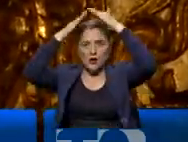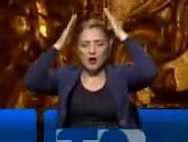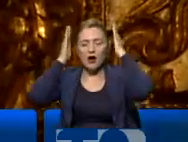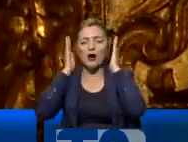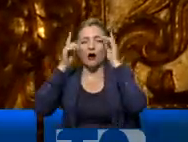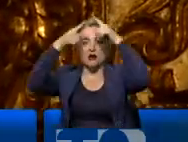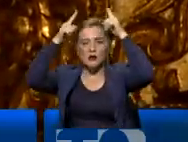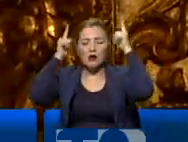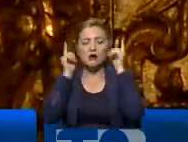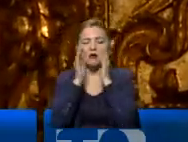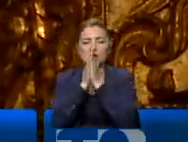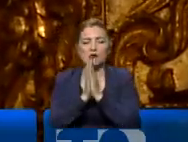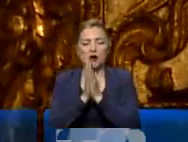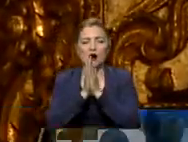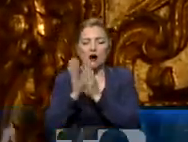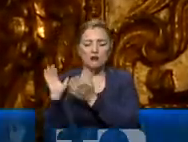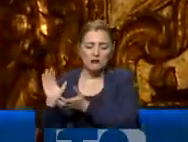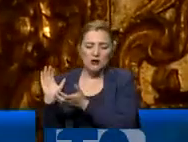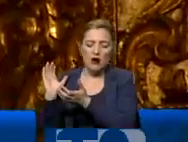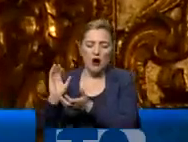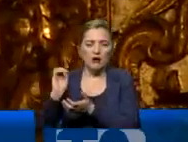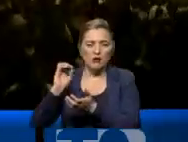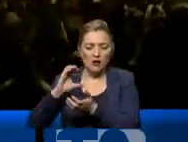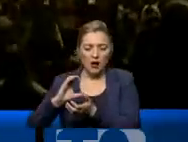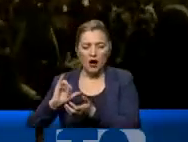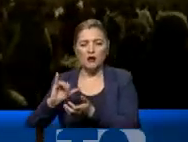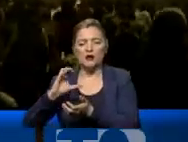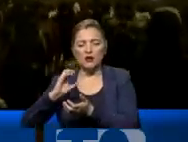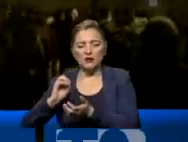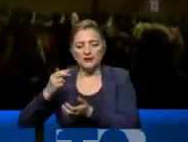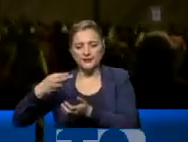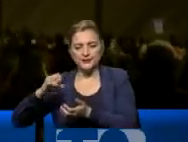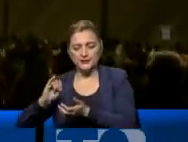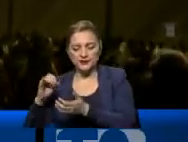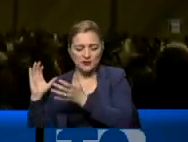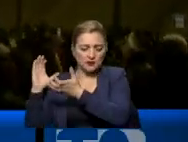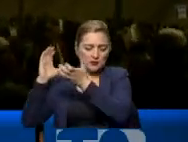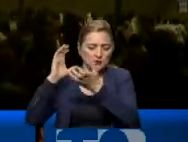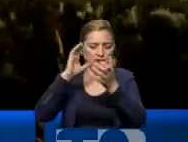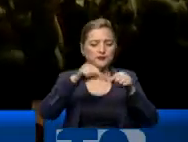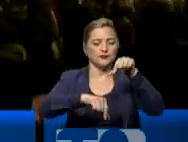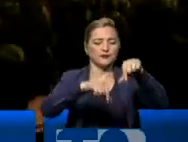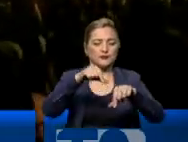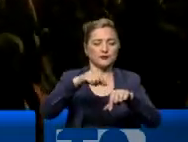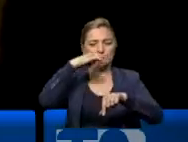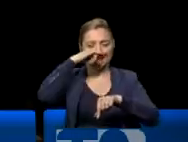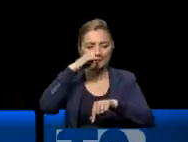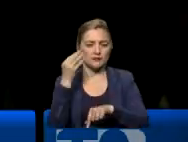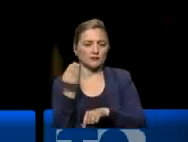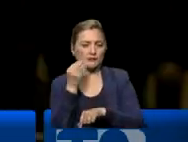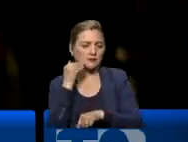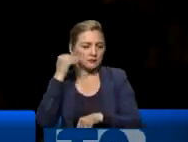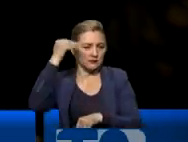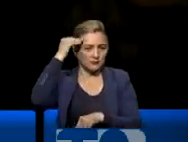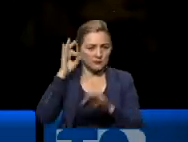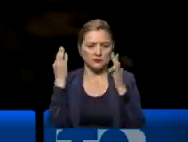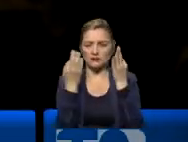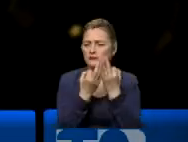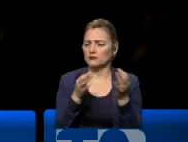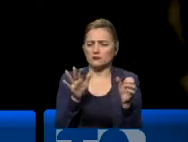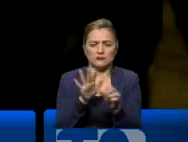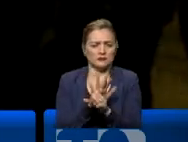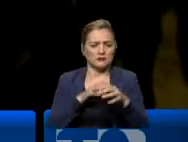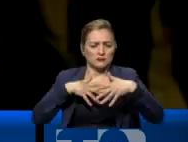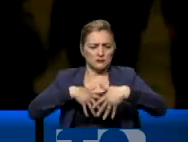trasladada desde oyacachi hasta el 15 niños jóvenes adultos familias enteras le dan su toque propio a